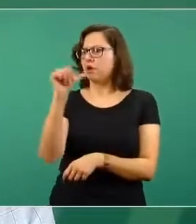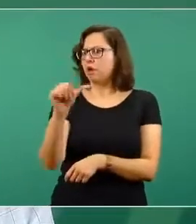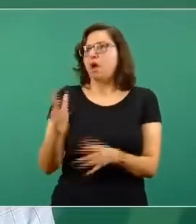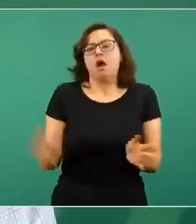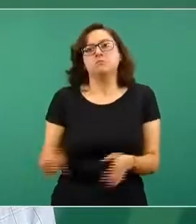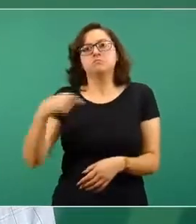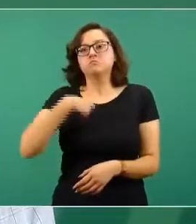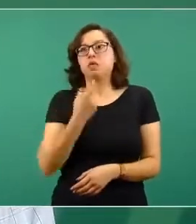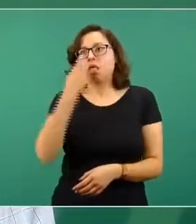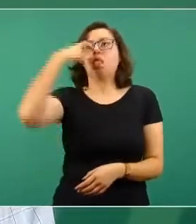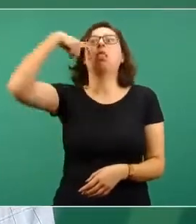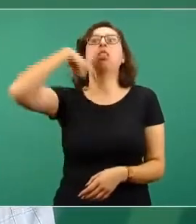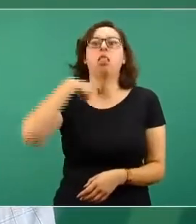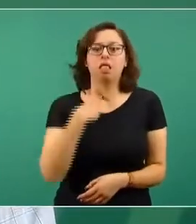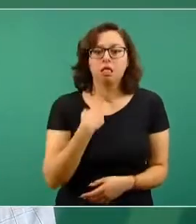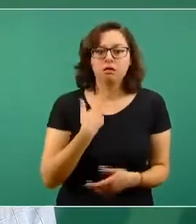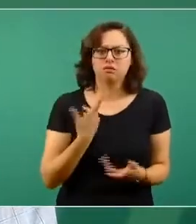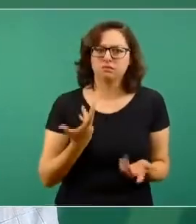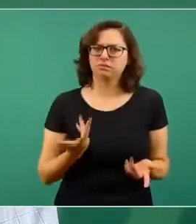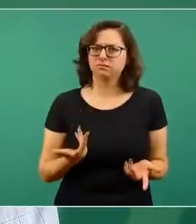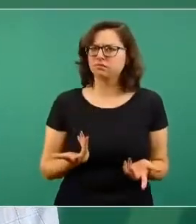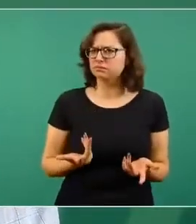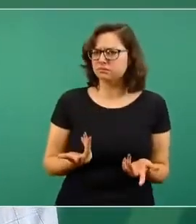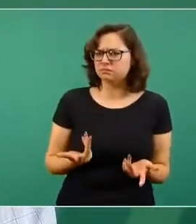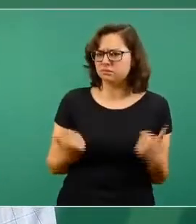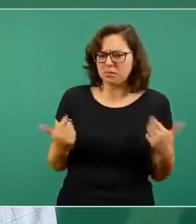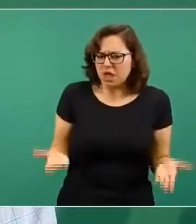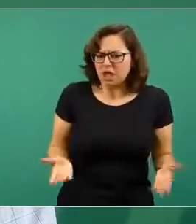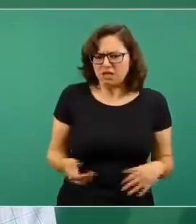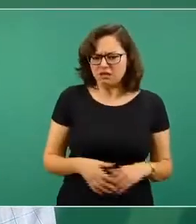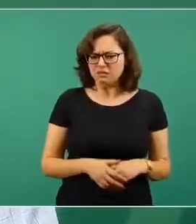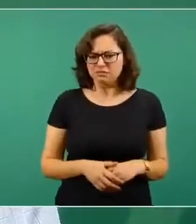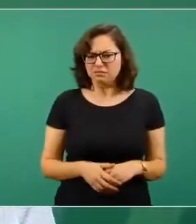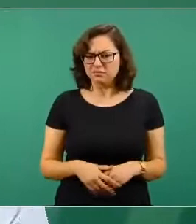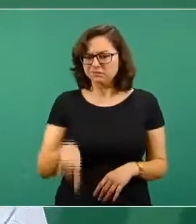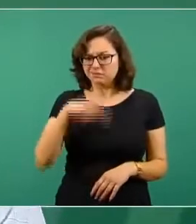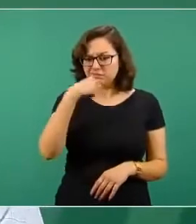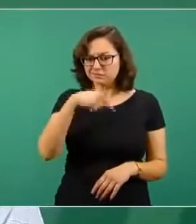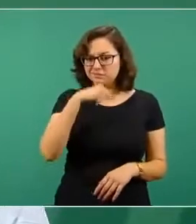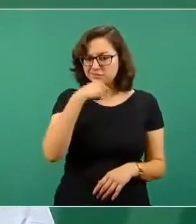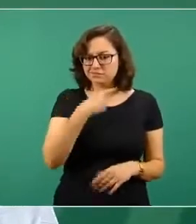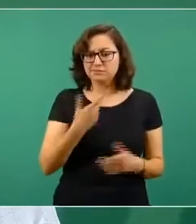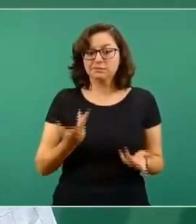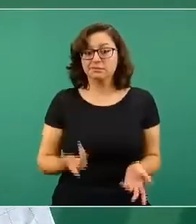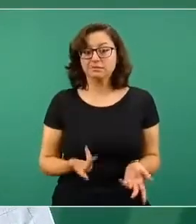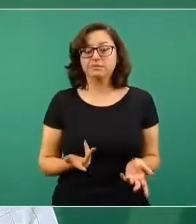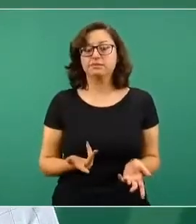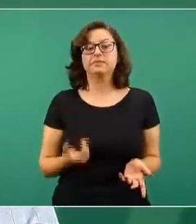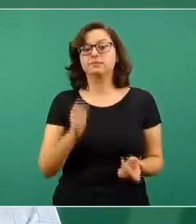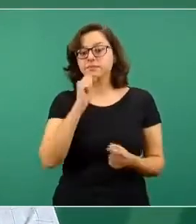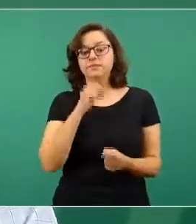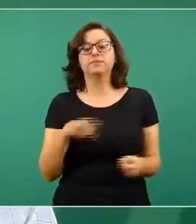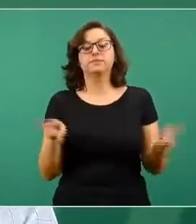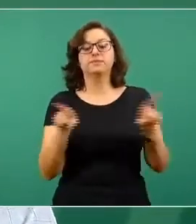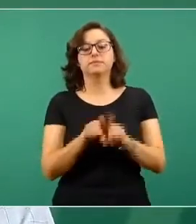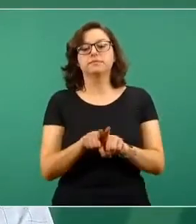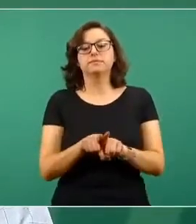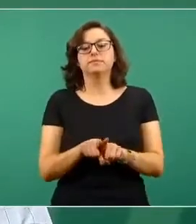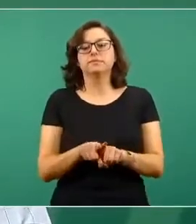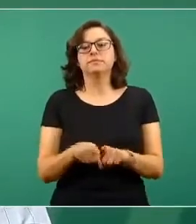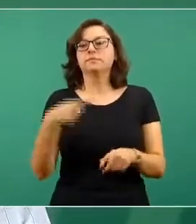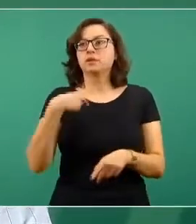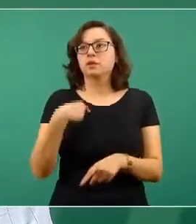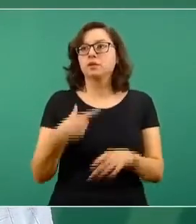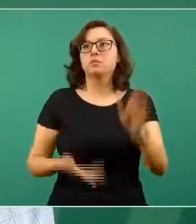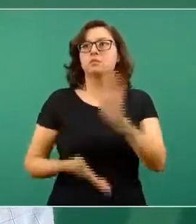al menos no técnicamente válida, para yo hacerme una prueba. Lo mismo aplicaría para el hecho de decir, yo quiero irme de